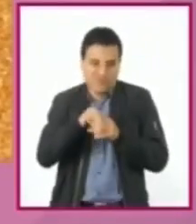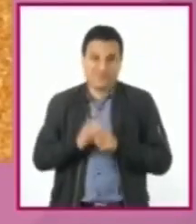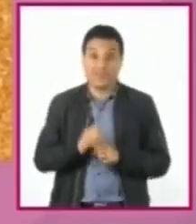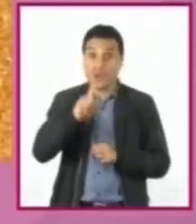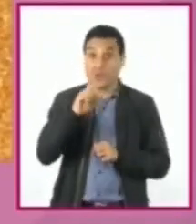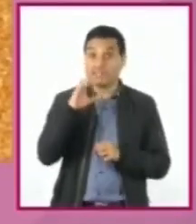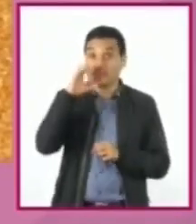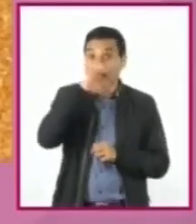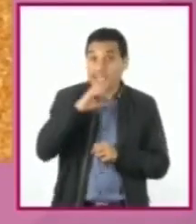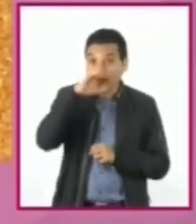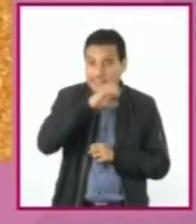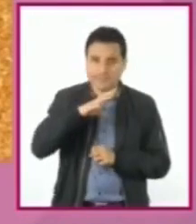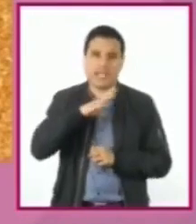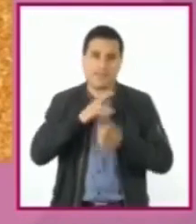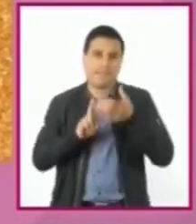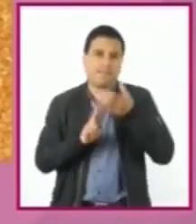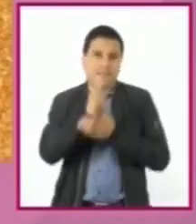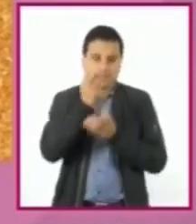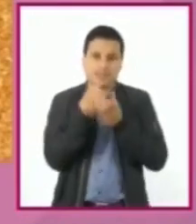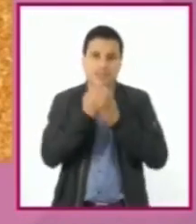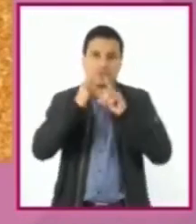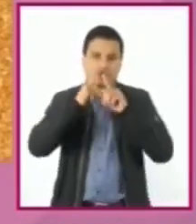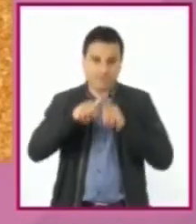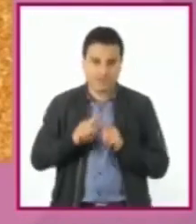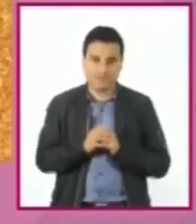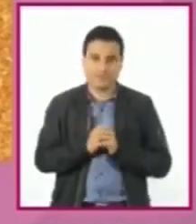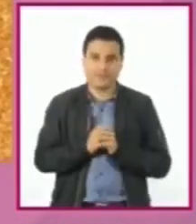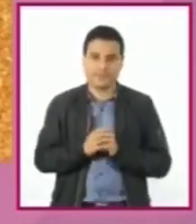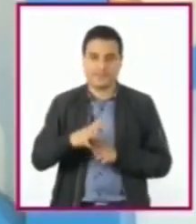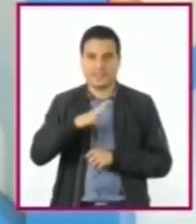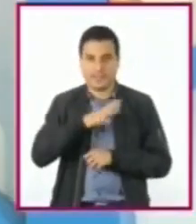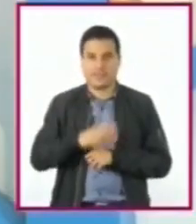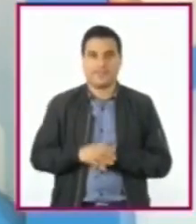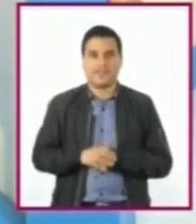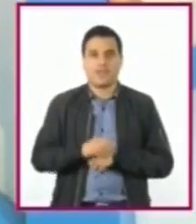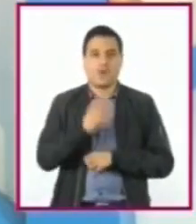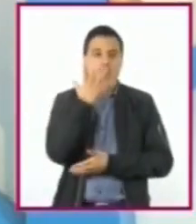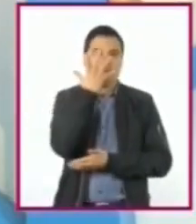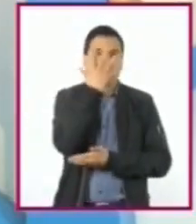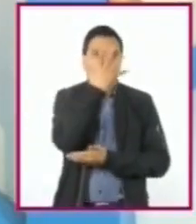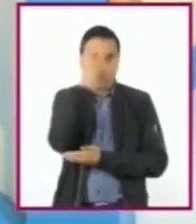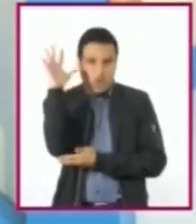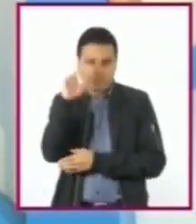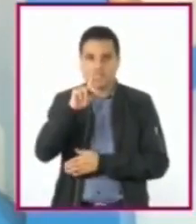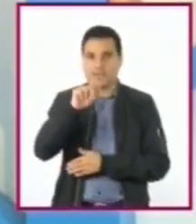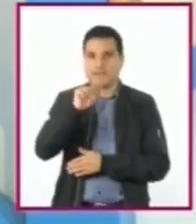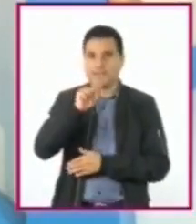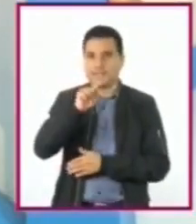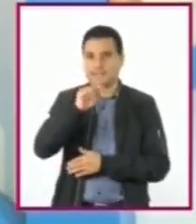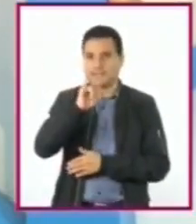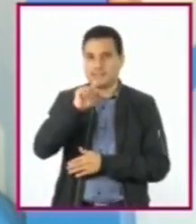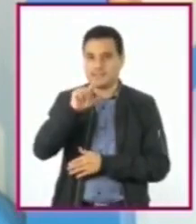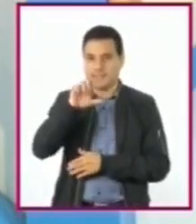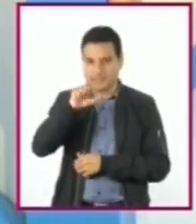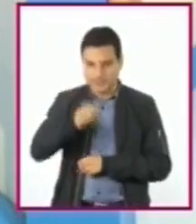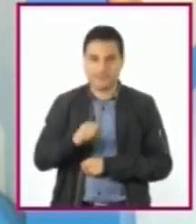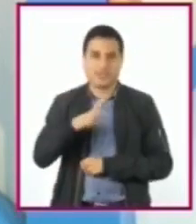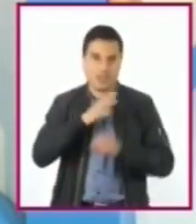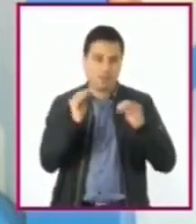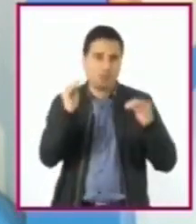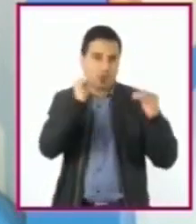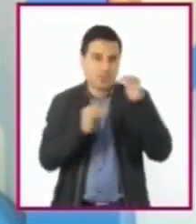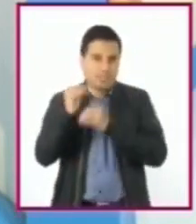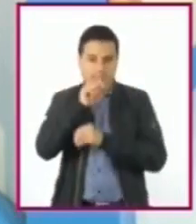Aguascalientes tiene varios tipos de vegetación, como los pastizales y bosques. Se caracteriza por su topografía de sierras